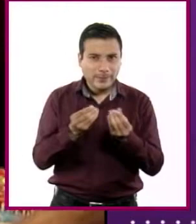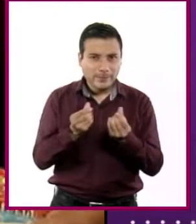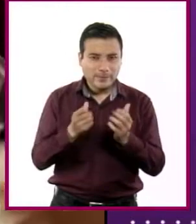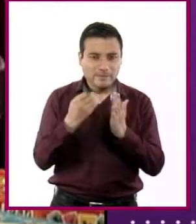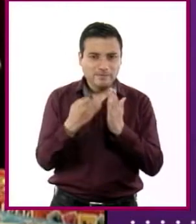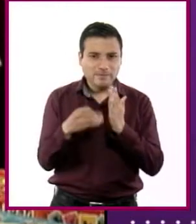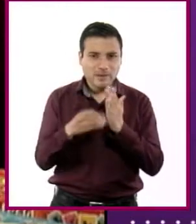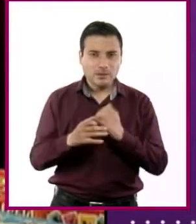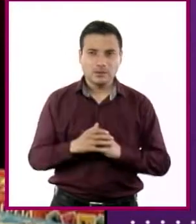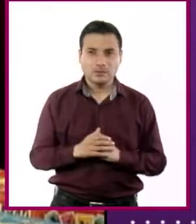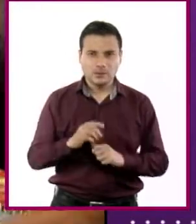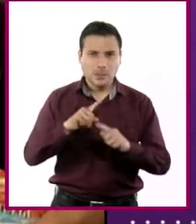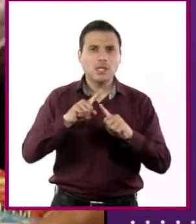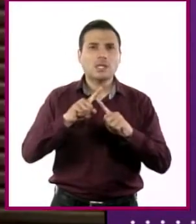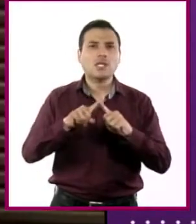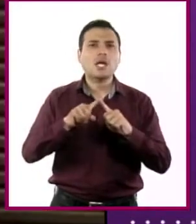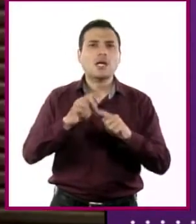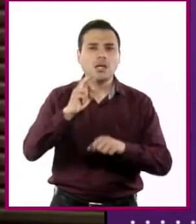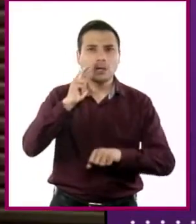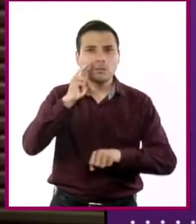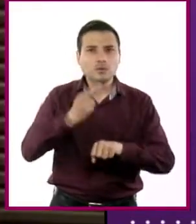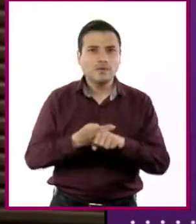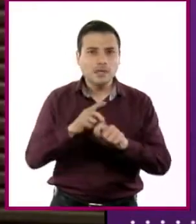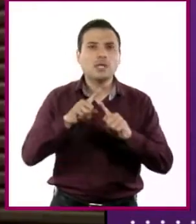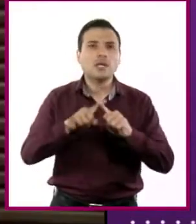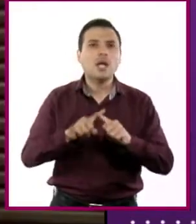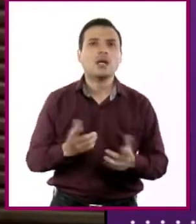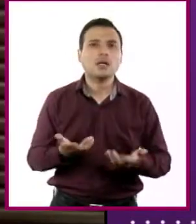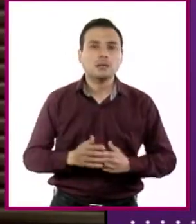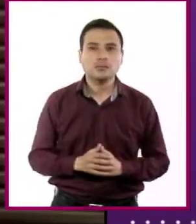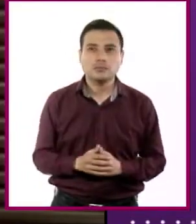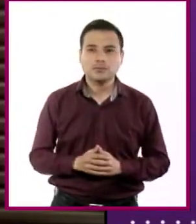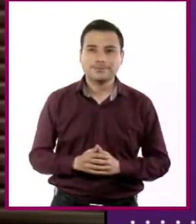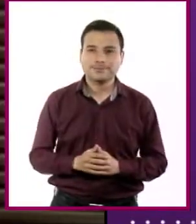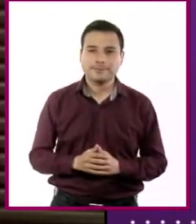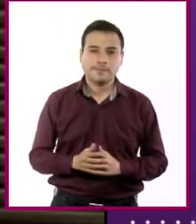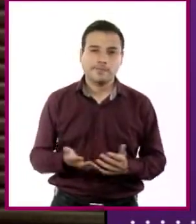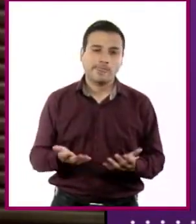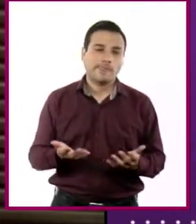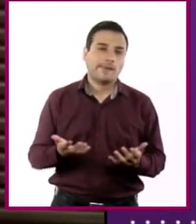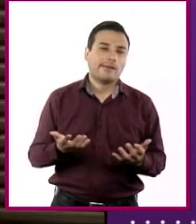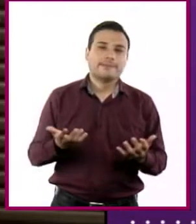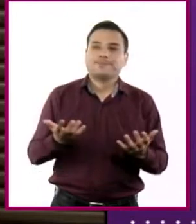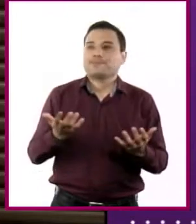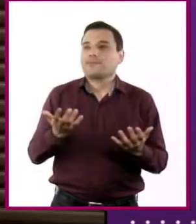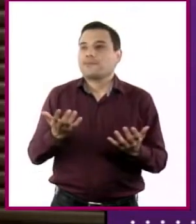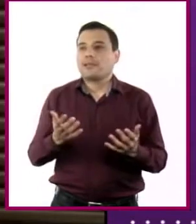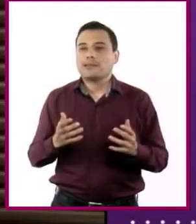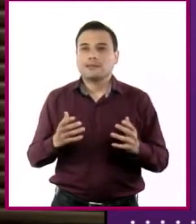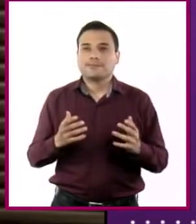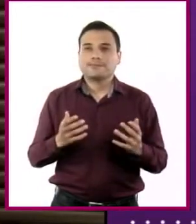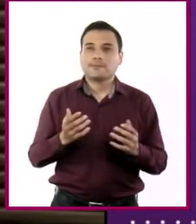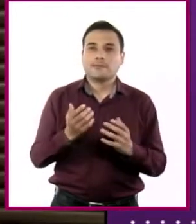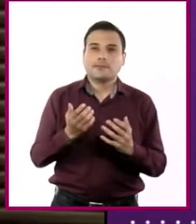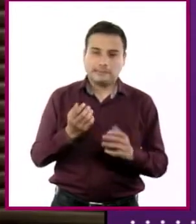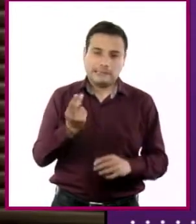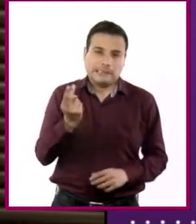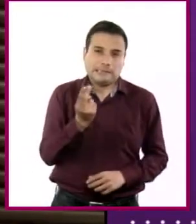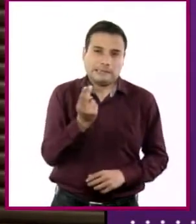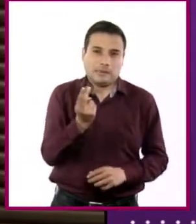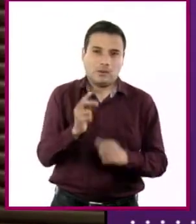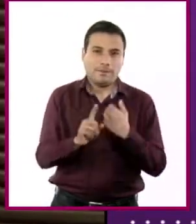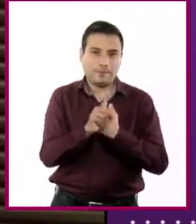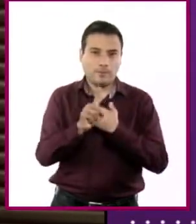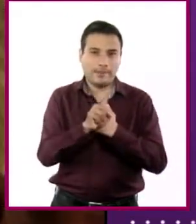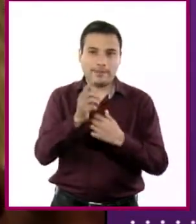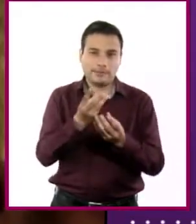¿Y quién es responsable de tal atrocidad? La gente no puede ir dejando casos sin resolver. ¡No